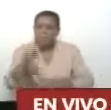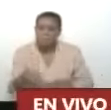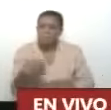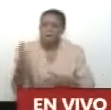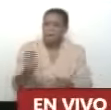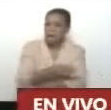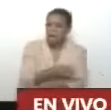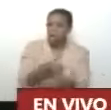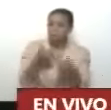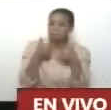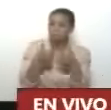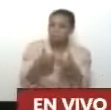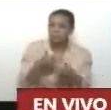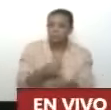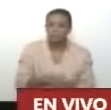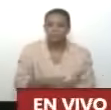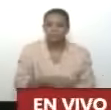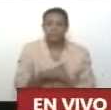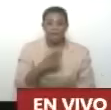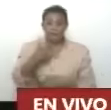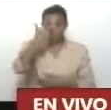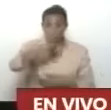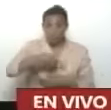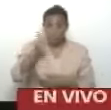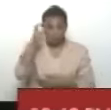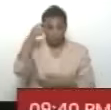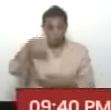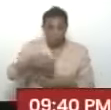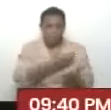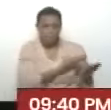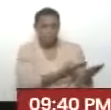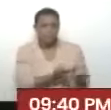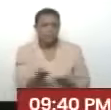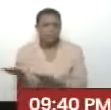Aquí invité a los